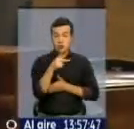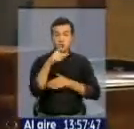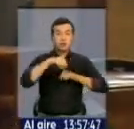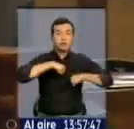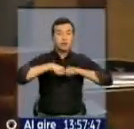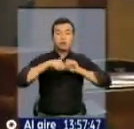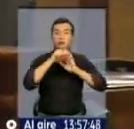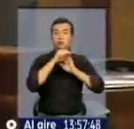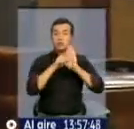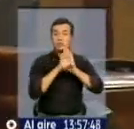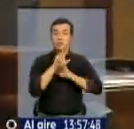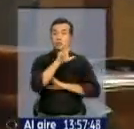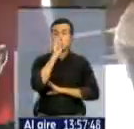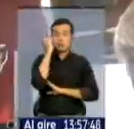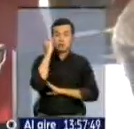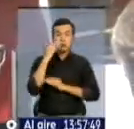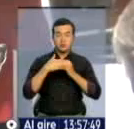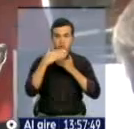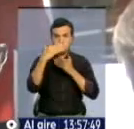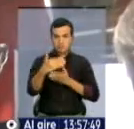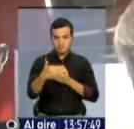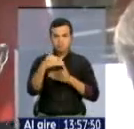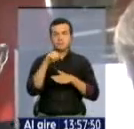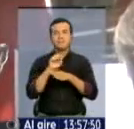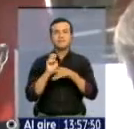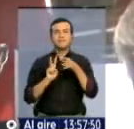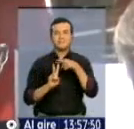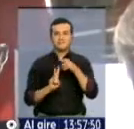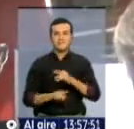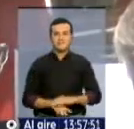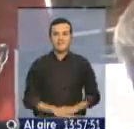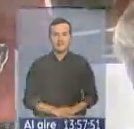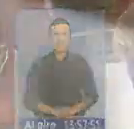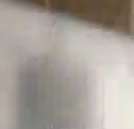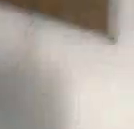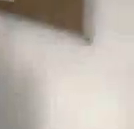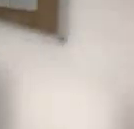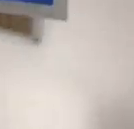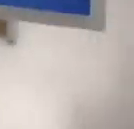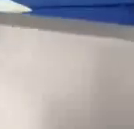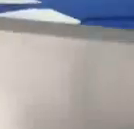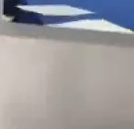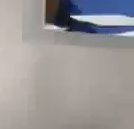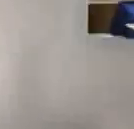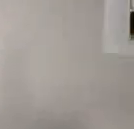la Asamblea tendrá 30 días. Alexis Moncayo, Ecuador TV.